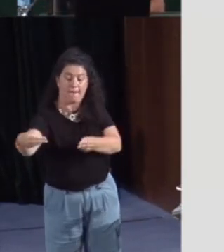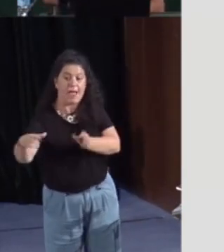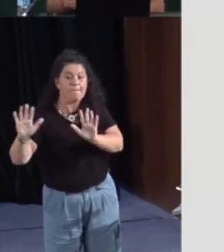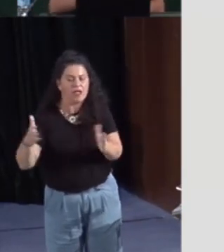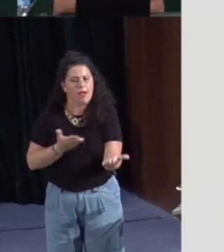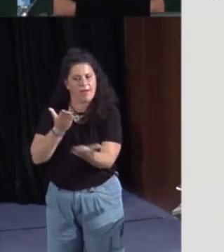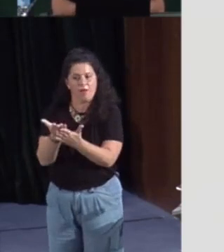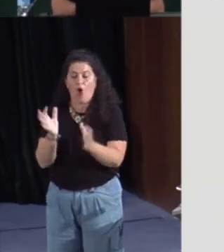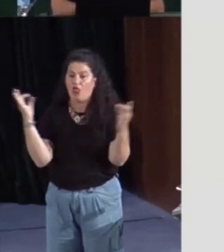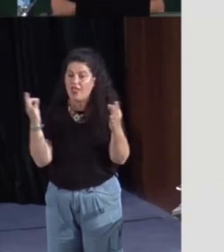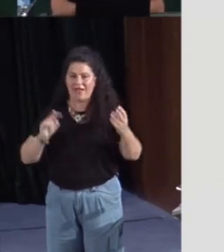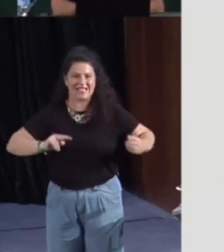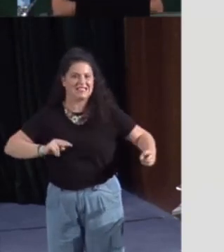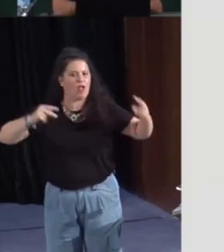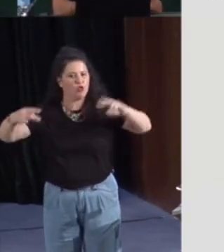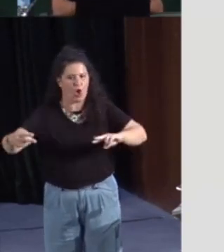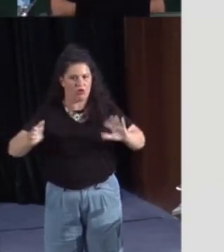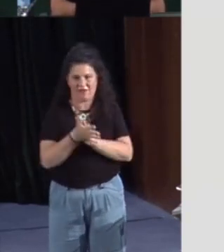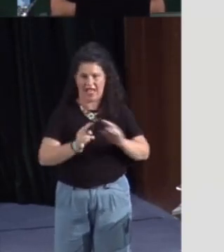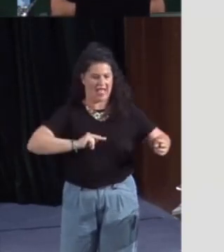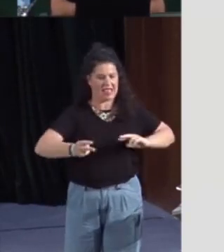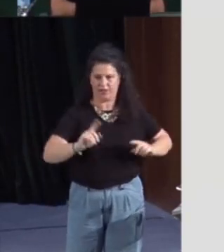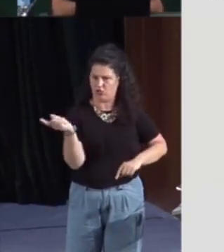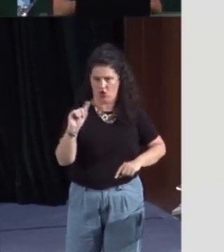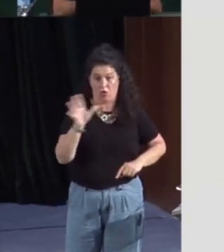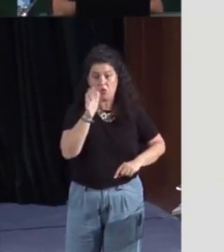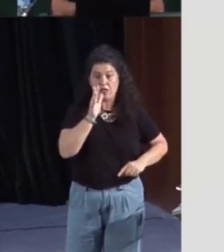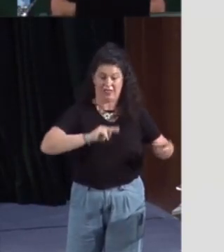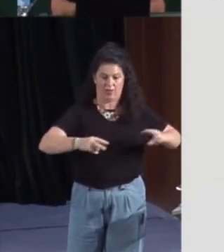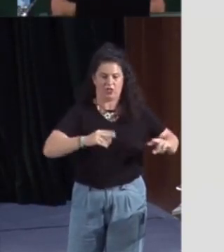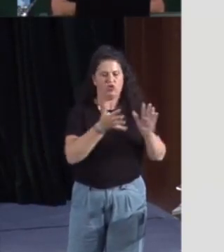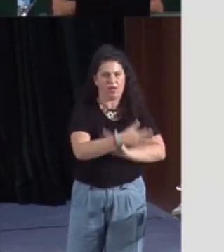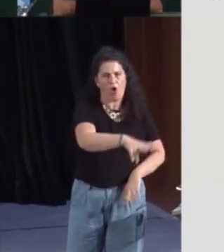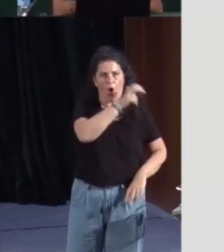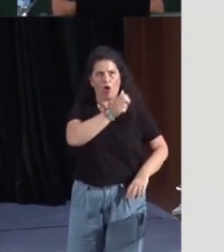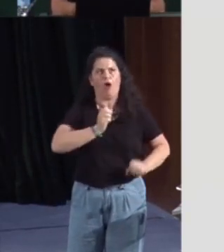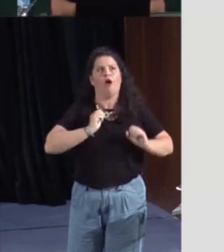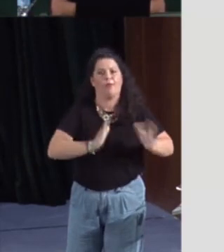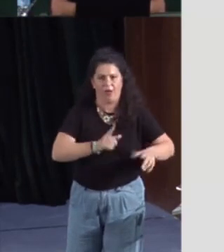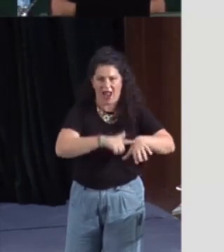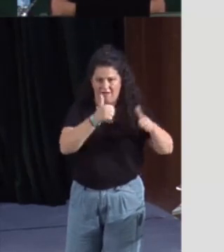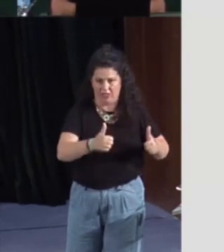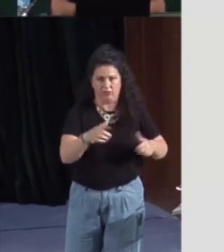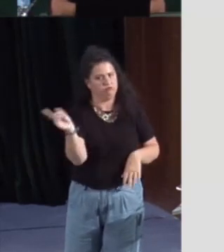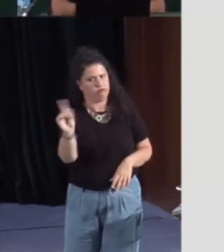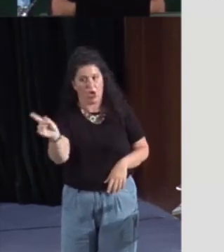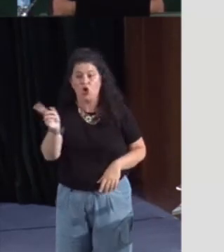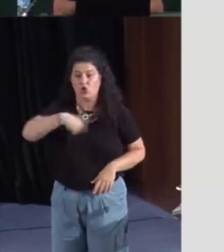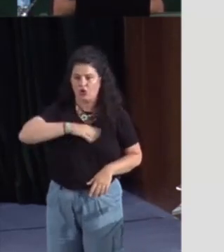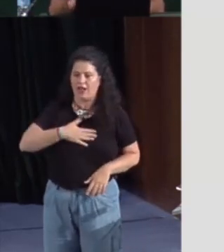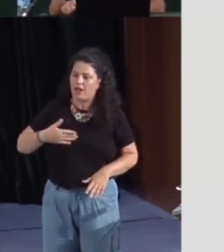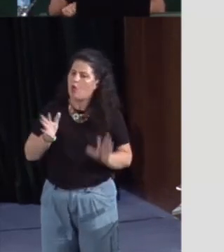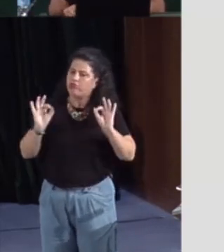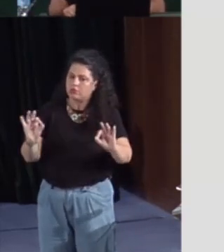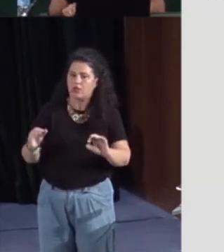de diferentes vinos, de una bodega que solicitamos, una bodega de Tenerife, porque somos de Tenerife los dos. Entonces, una bodega de Tenerife que